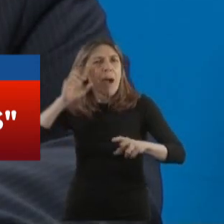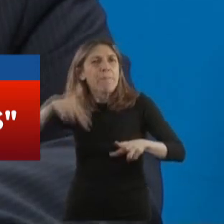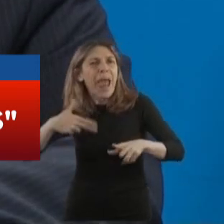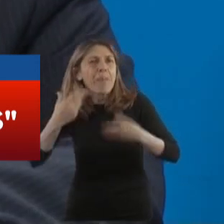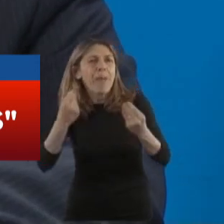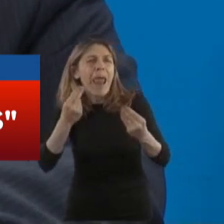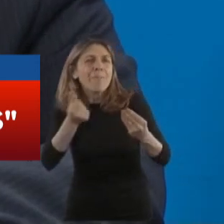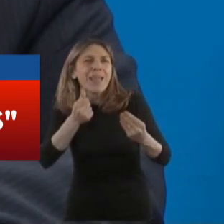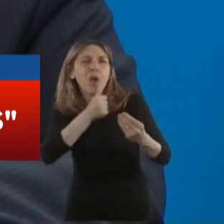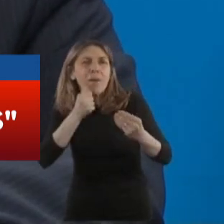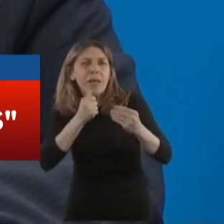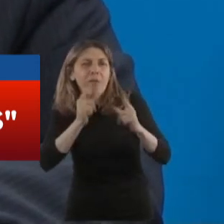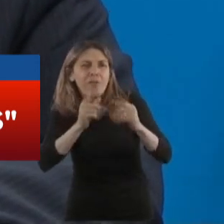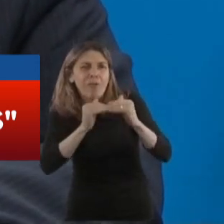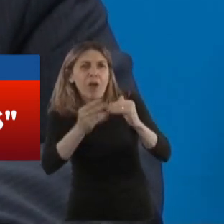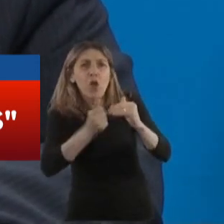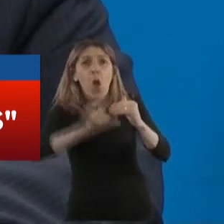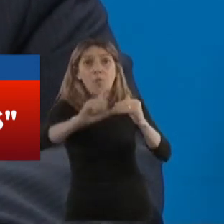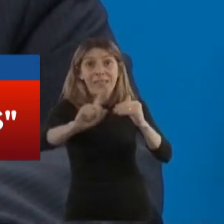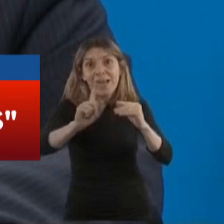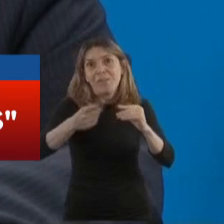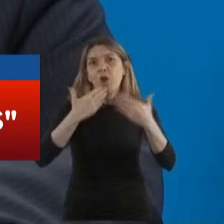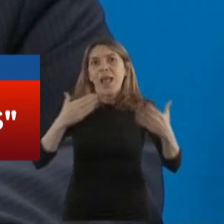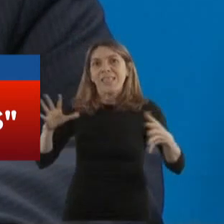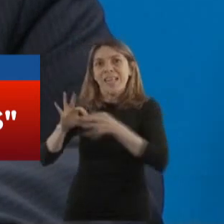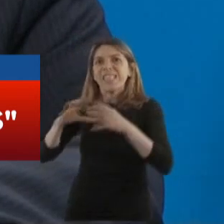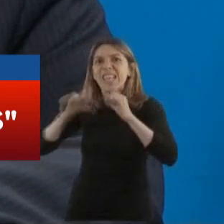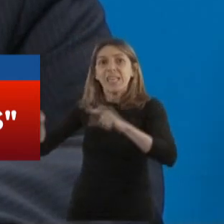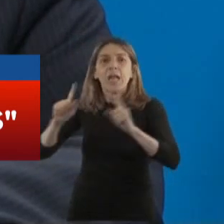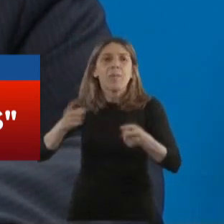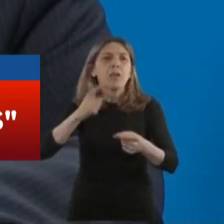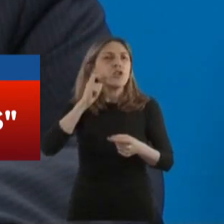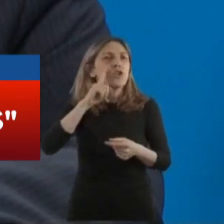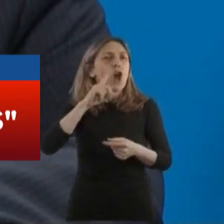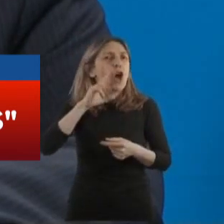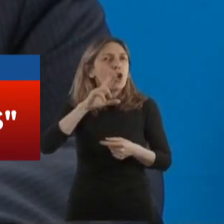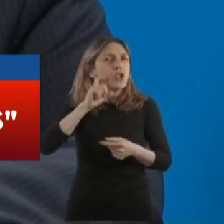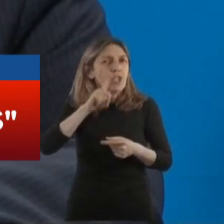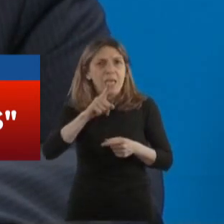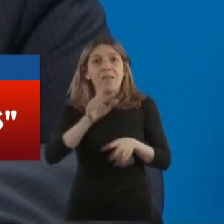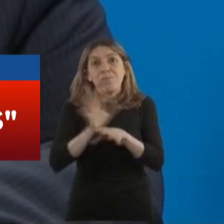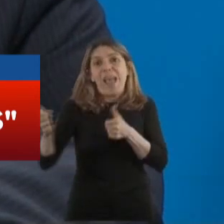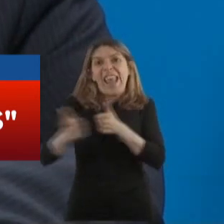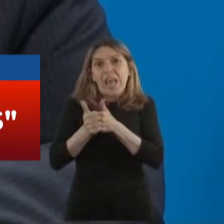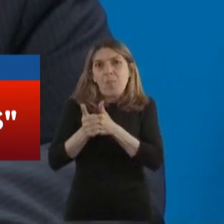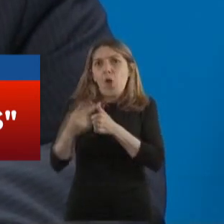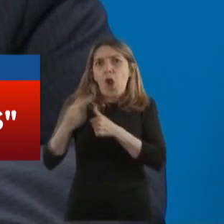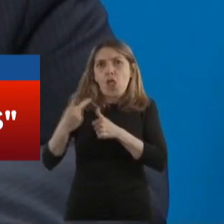la Secretaría. A mi equipo, en particular a Débora Giorgi, que está aquí presente y que codo con